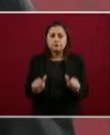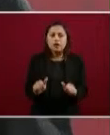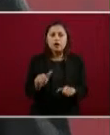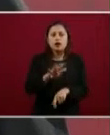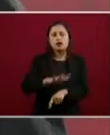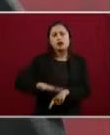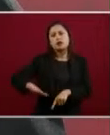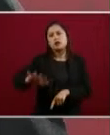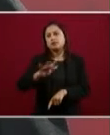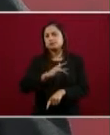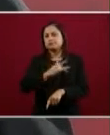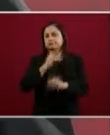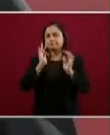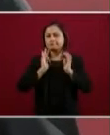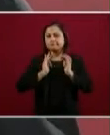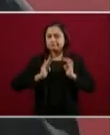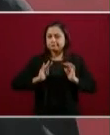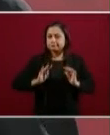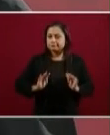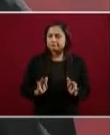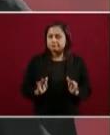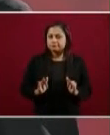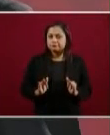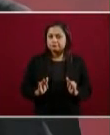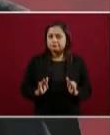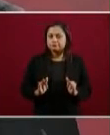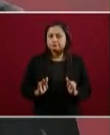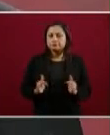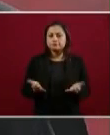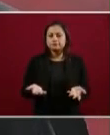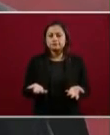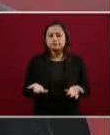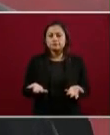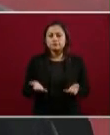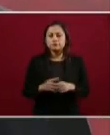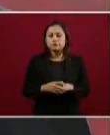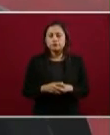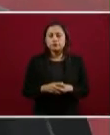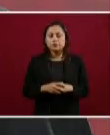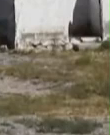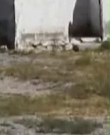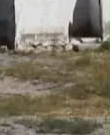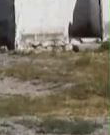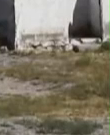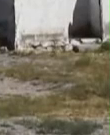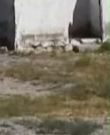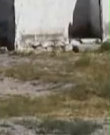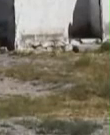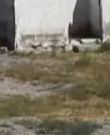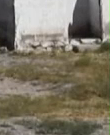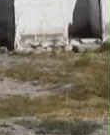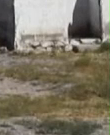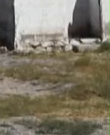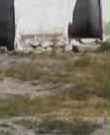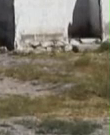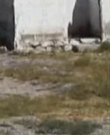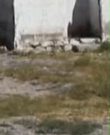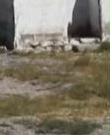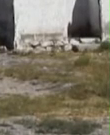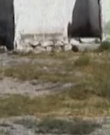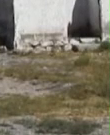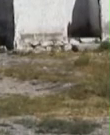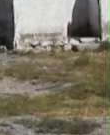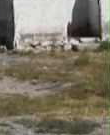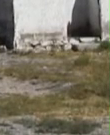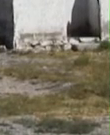Que hoy un sicario, un secuestrador o un asaltante no va a dejar su actividad criminal por 3.500 pesos al mes